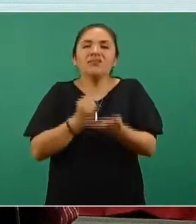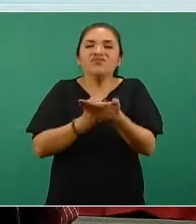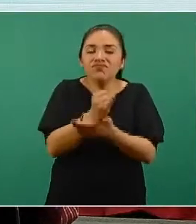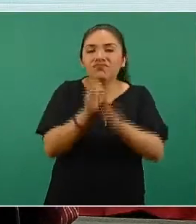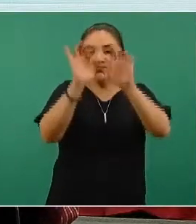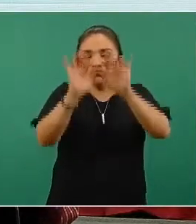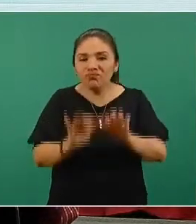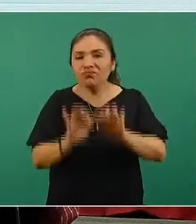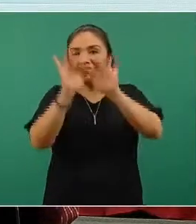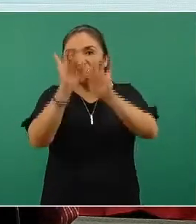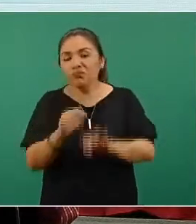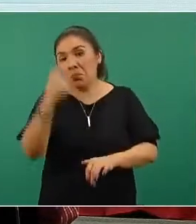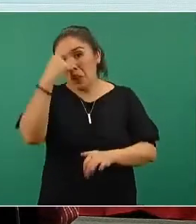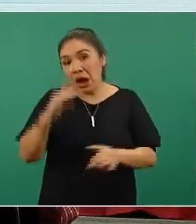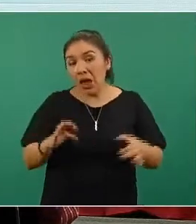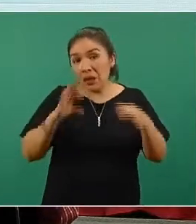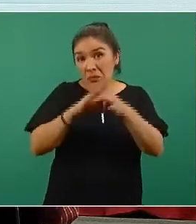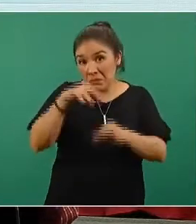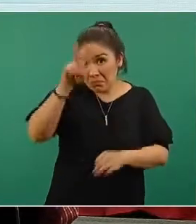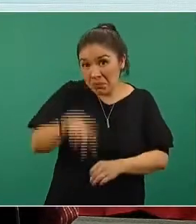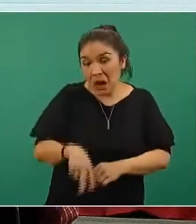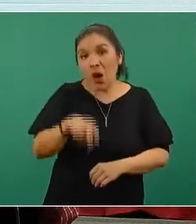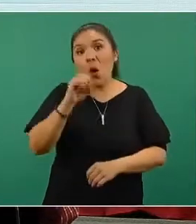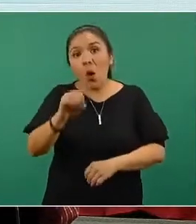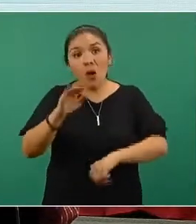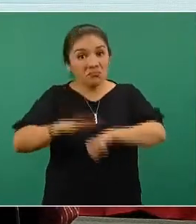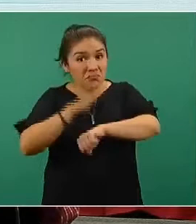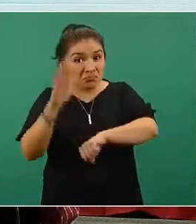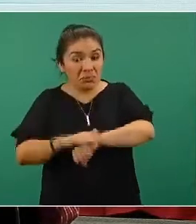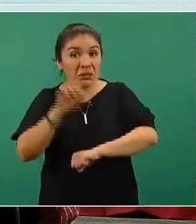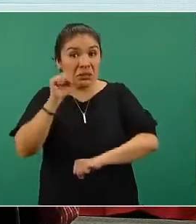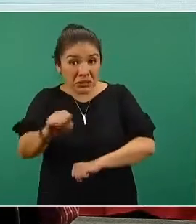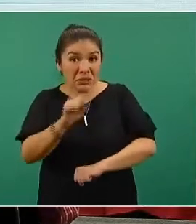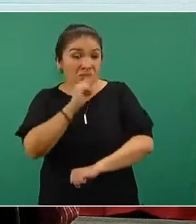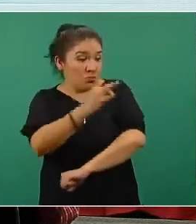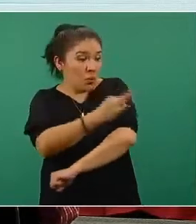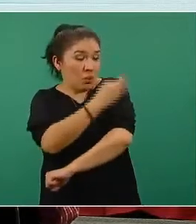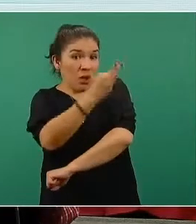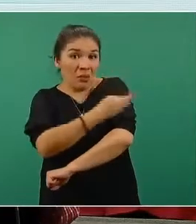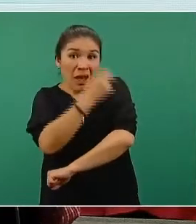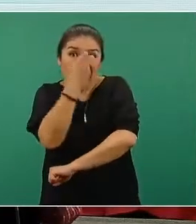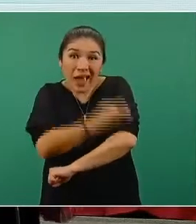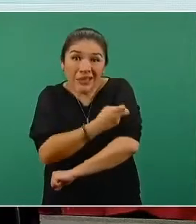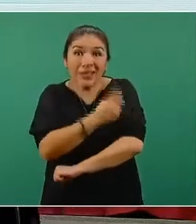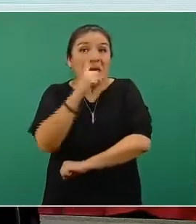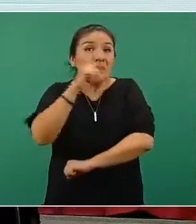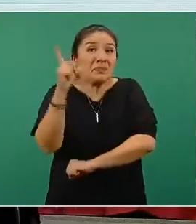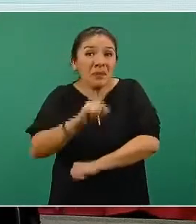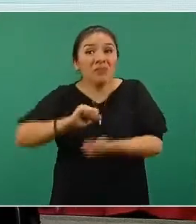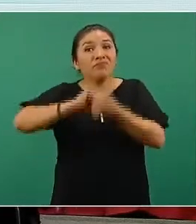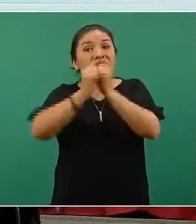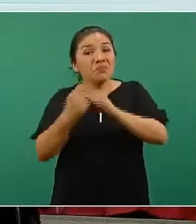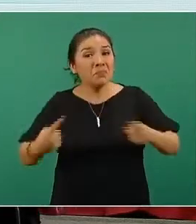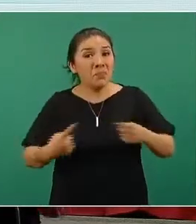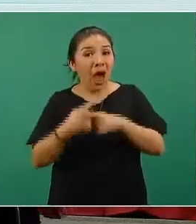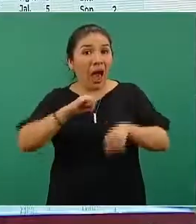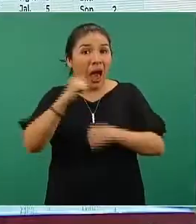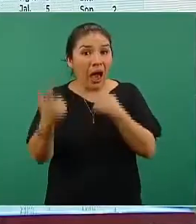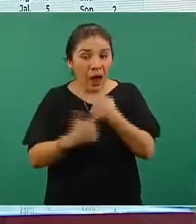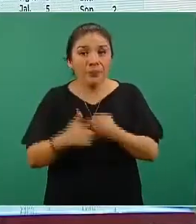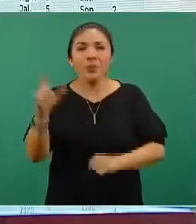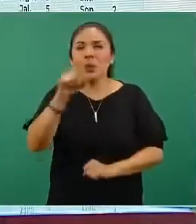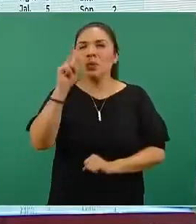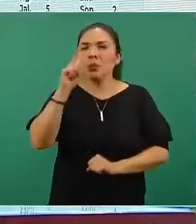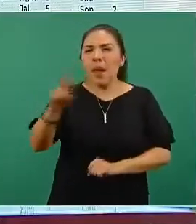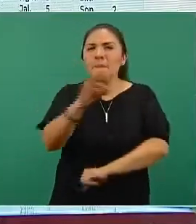dictaminando su asociación y si realmente se califican como que en efecto están atribuidos a la vacunación. Cuando lo vemos